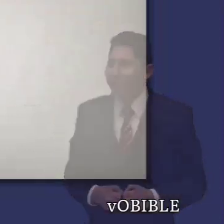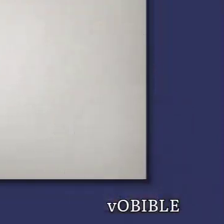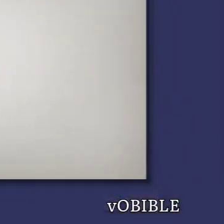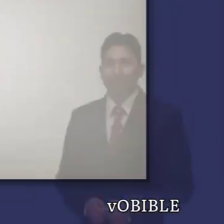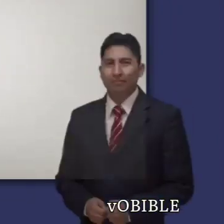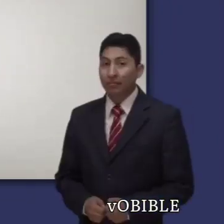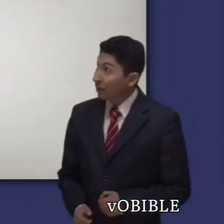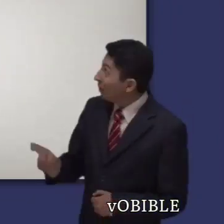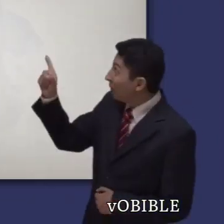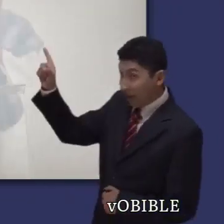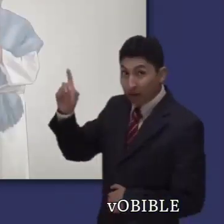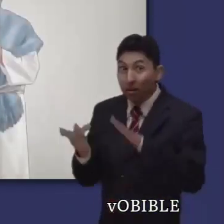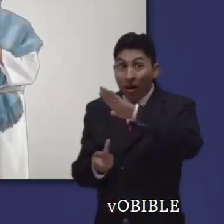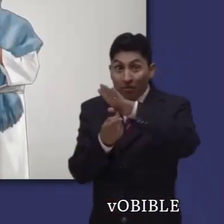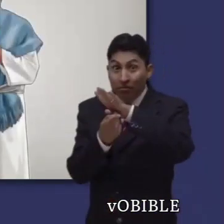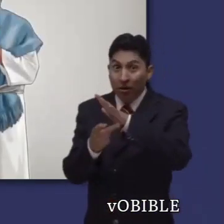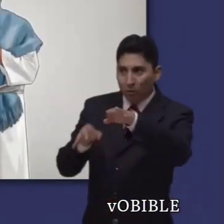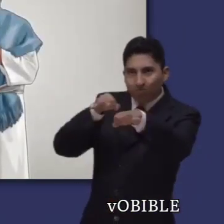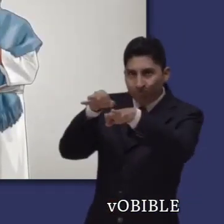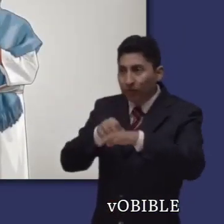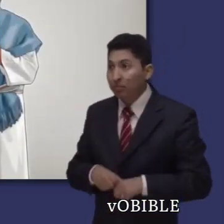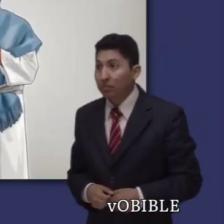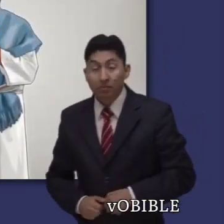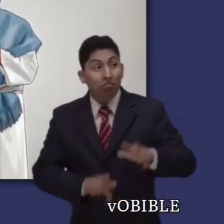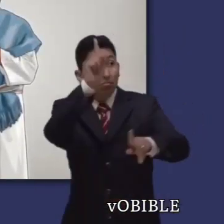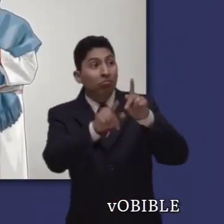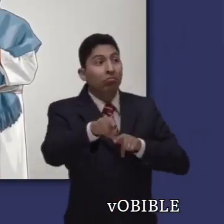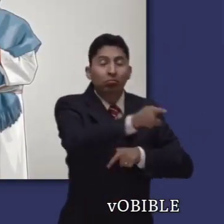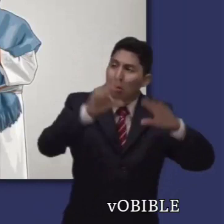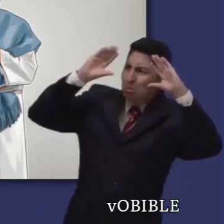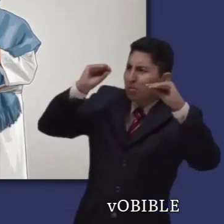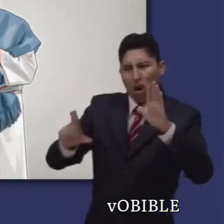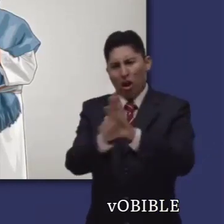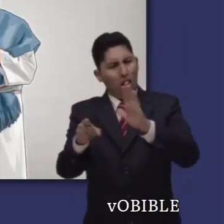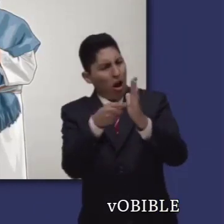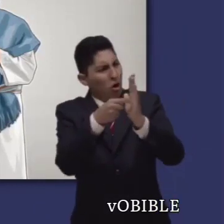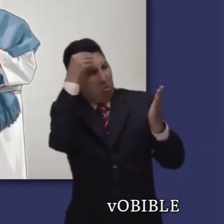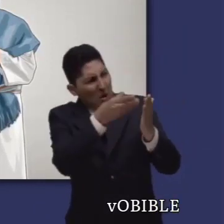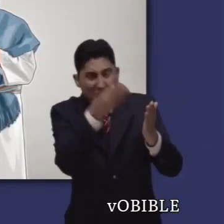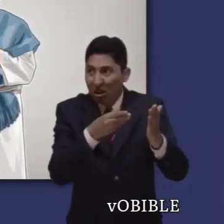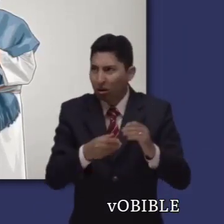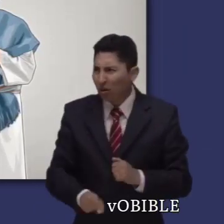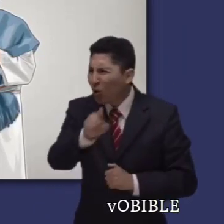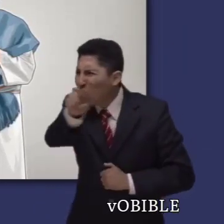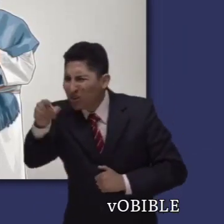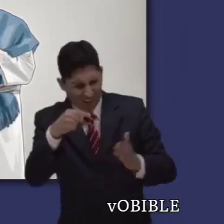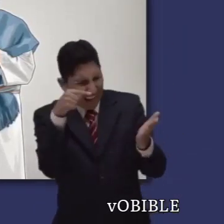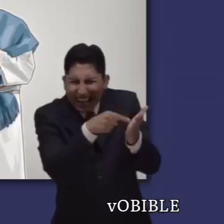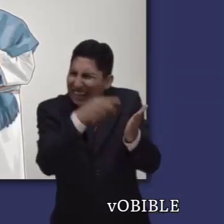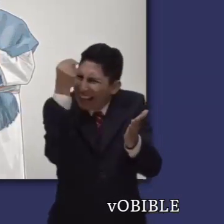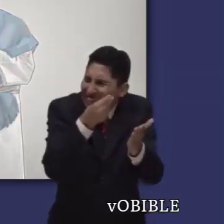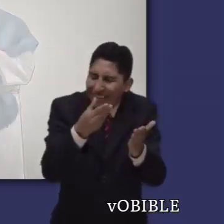Sin embargo, en los capítulos 4 a 6, Pablo advierte a los Gálatas que corren el riesgo de convertirse en esclavos de